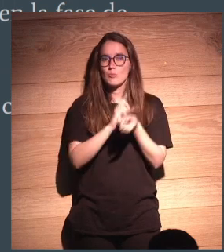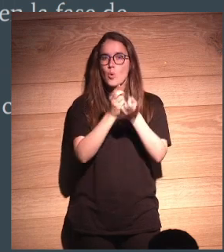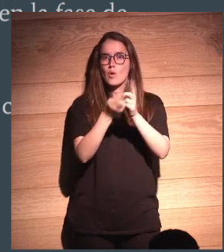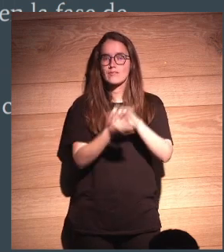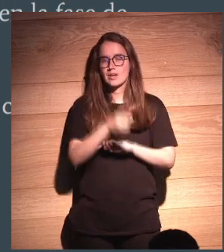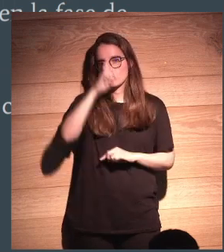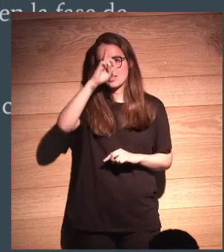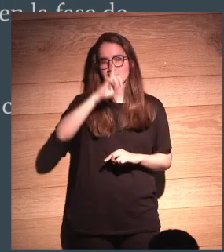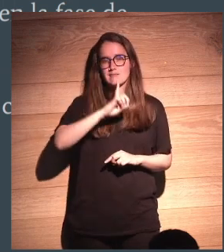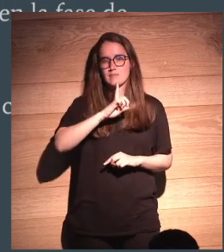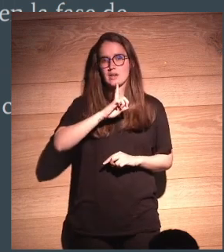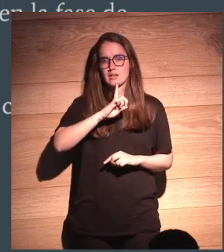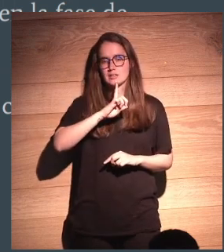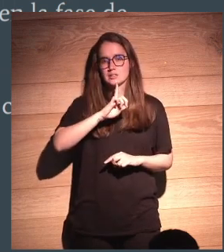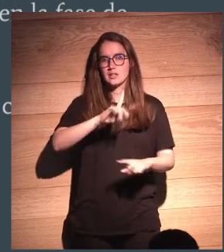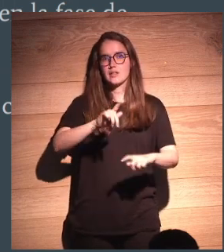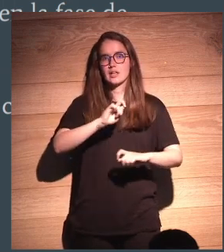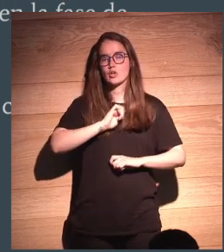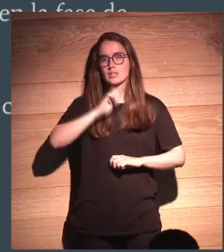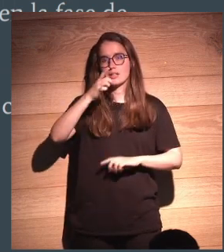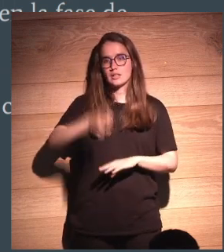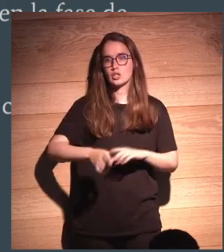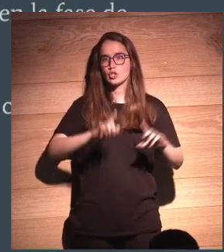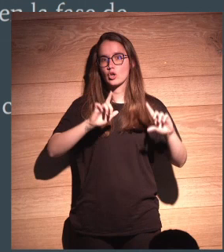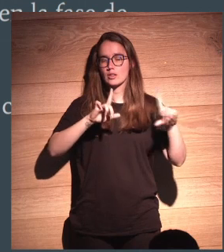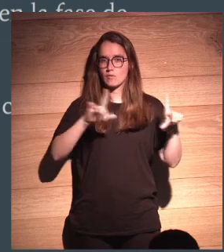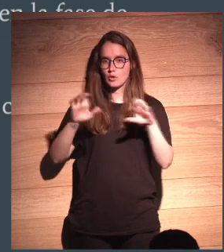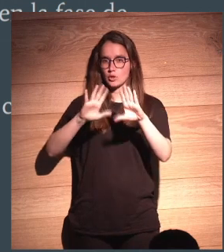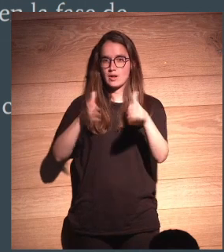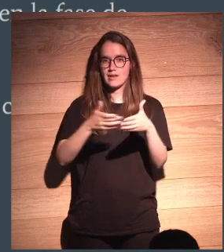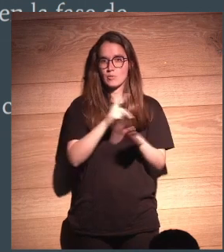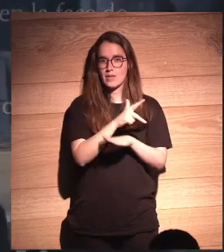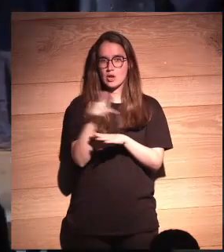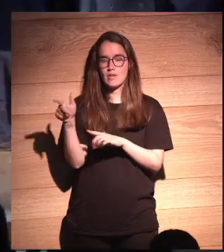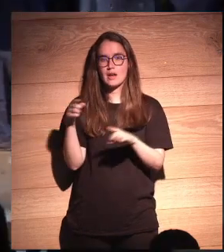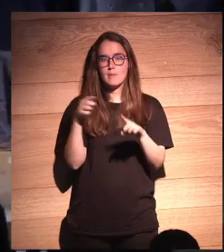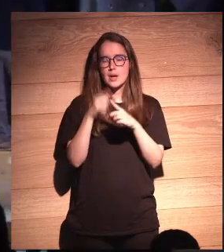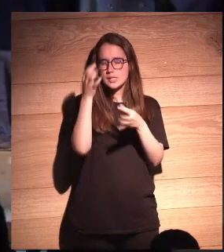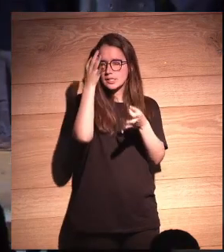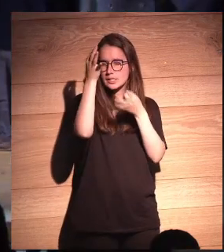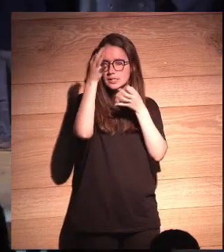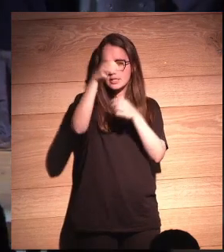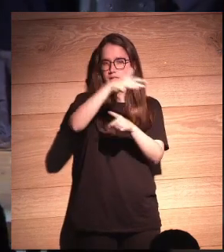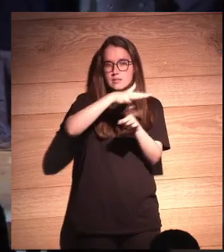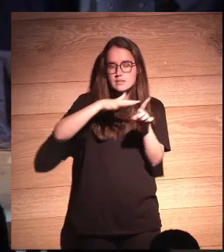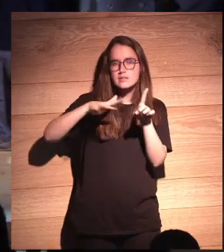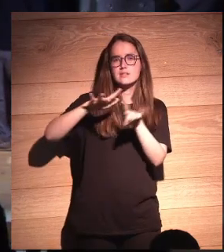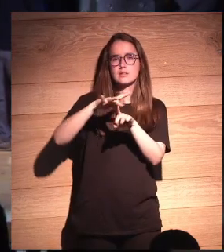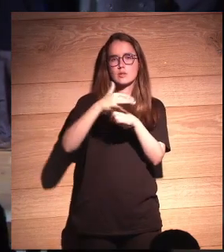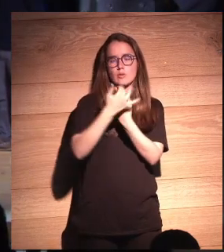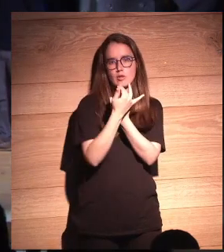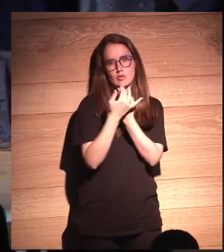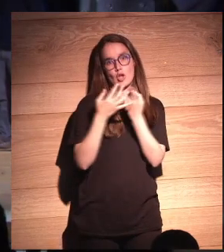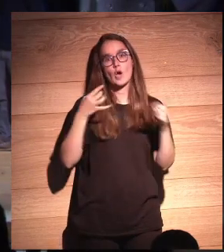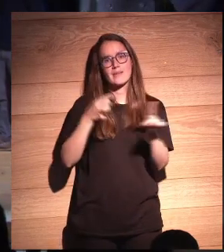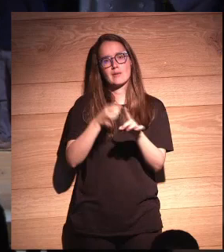modificamos esas imágenes que nos da el dire de foto, el equipo de rodaje, para acabar puliendo esa atmósfera que tiene la intención de